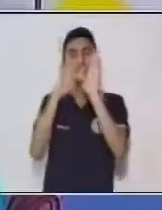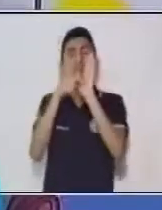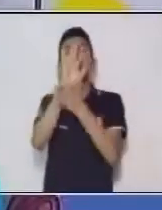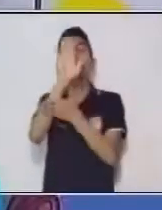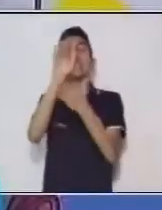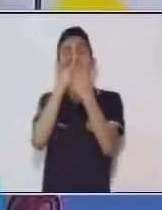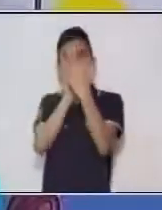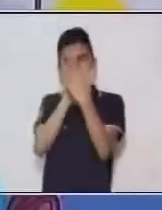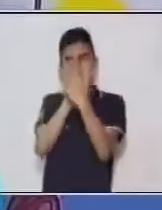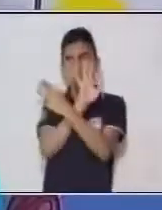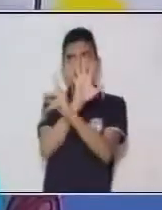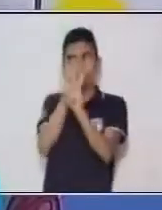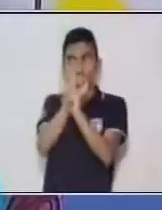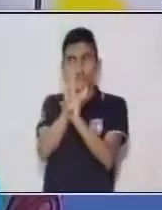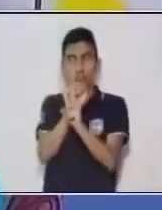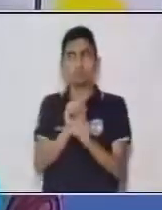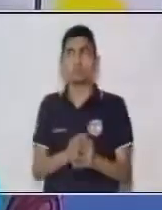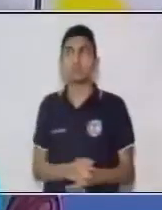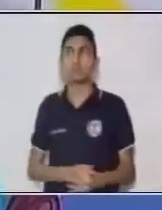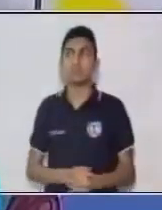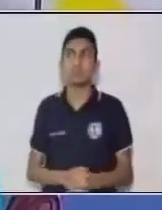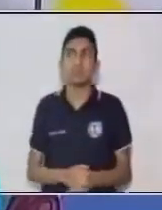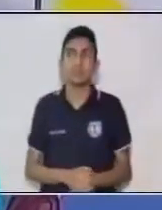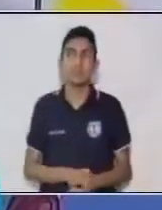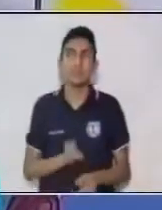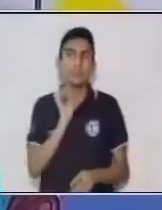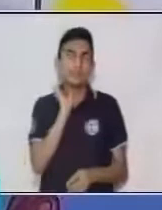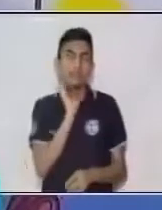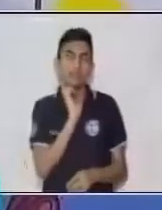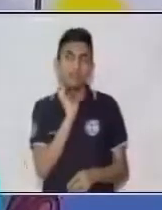centro de la figura.